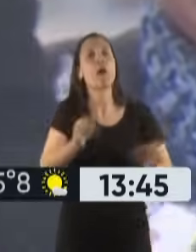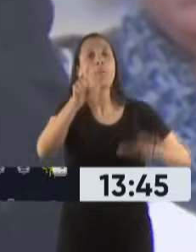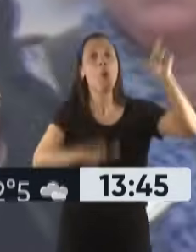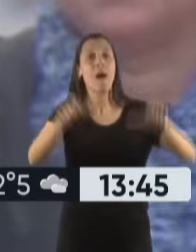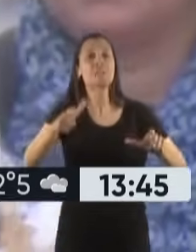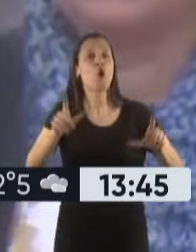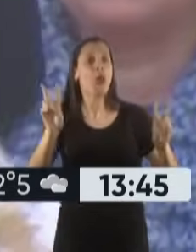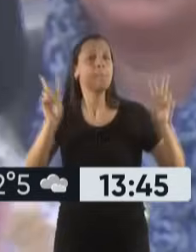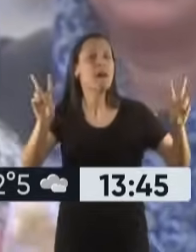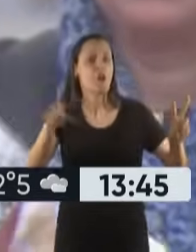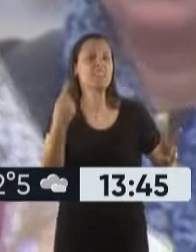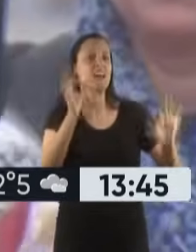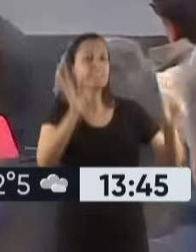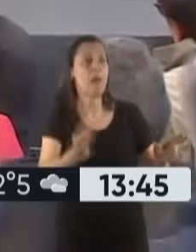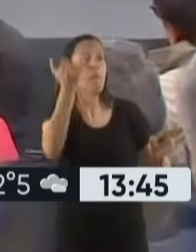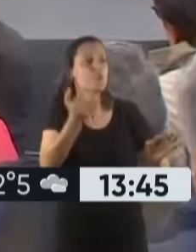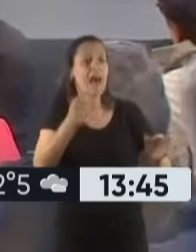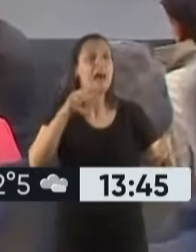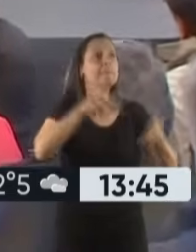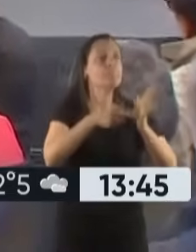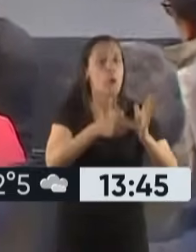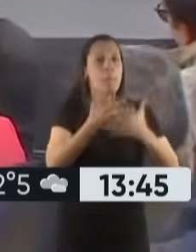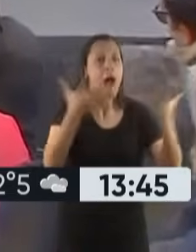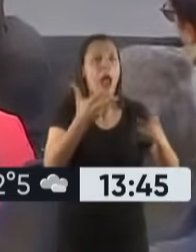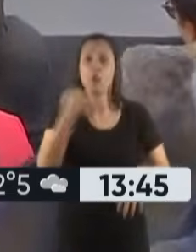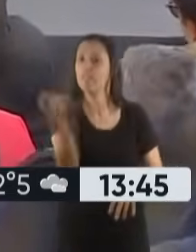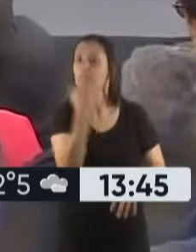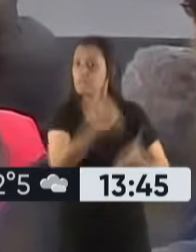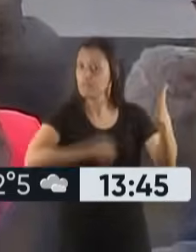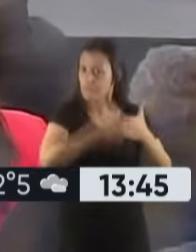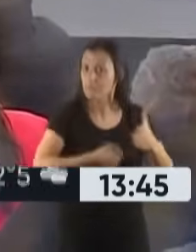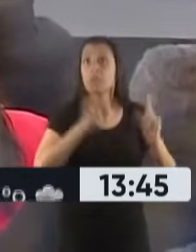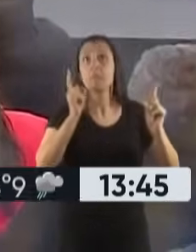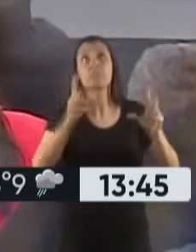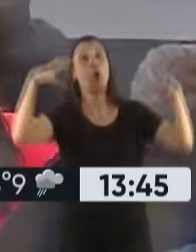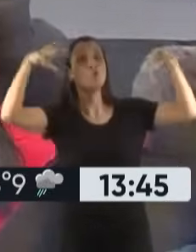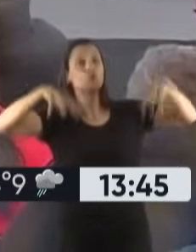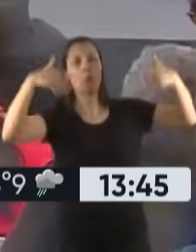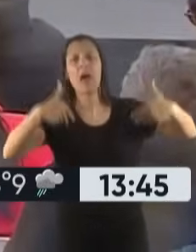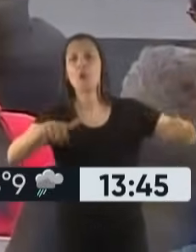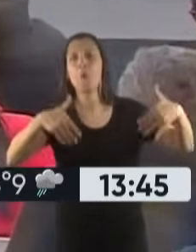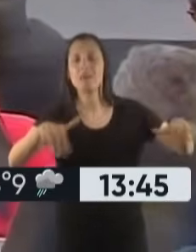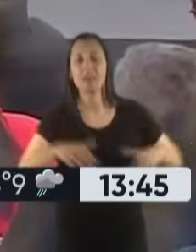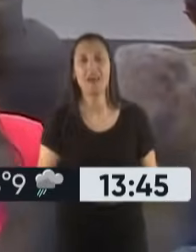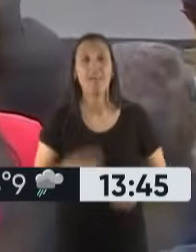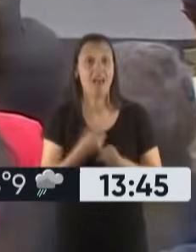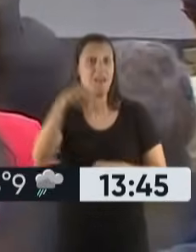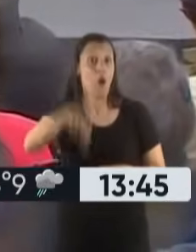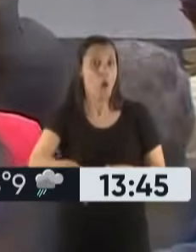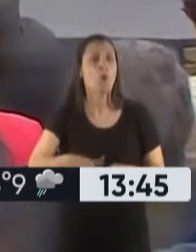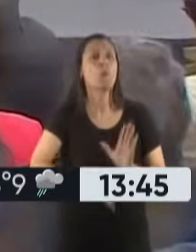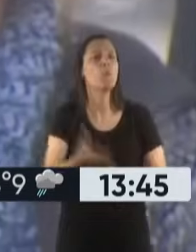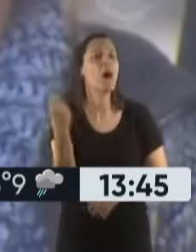es ponerle el pecho a la adversidad, también a la lluvia, ¿eh? Y quedarnos para poder hacer lo que vamos a hacer